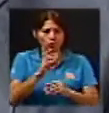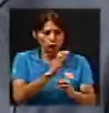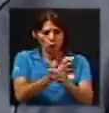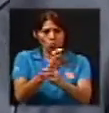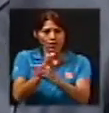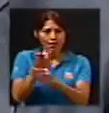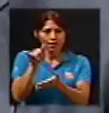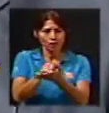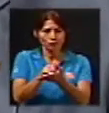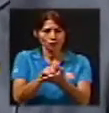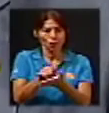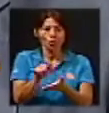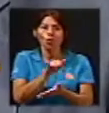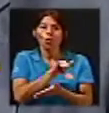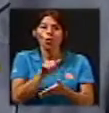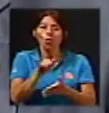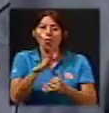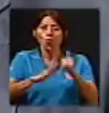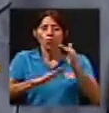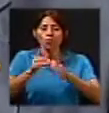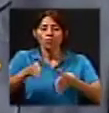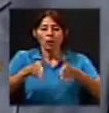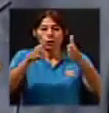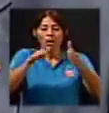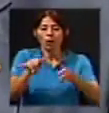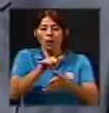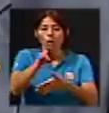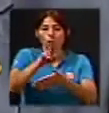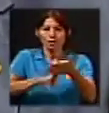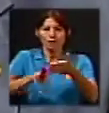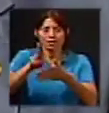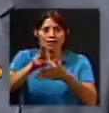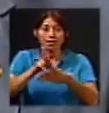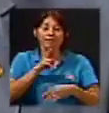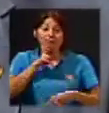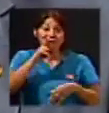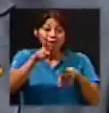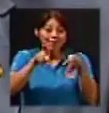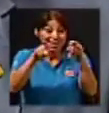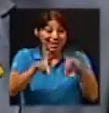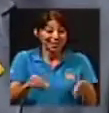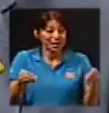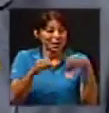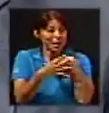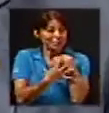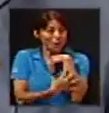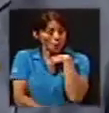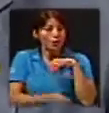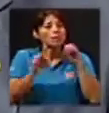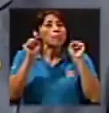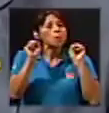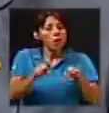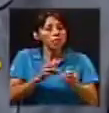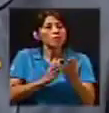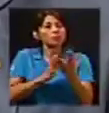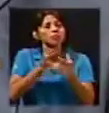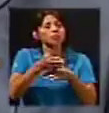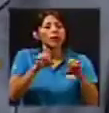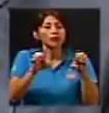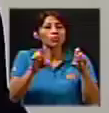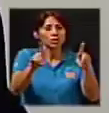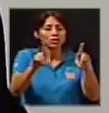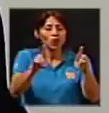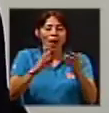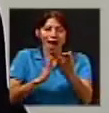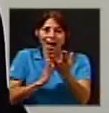y como universidad de que realmente la gente con menos recursos sea gente que pueda tener acceso a la educación, que tenga acceso